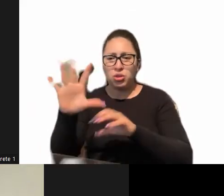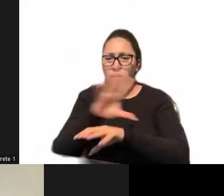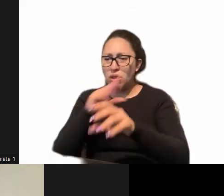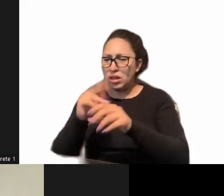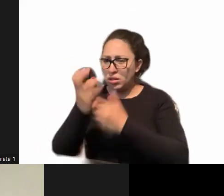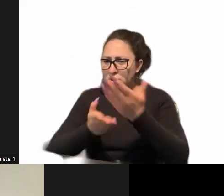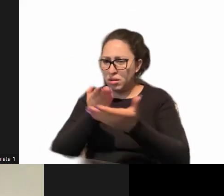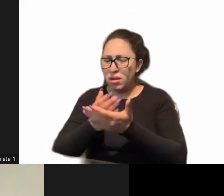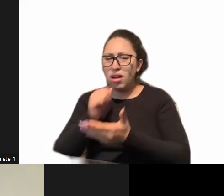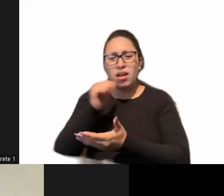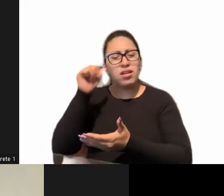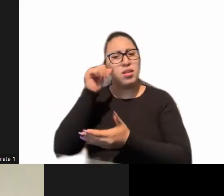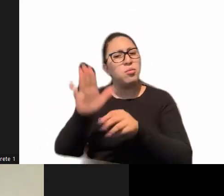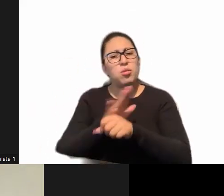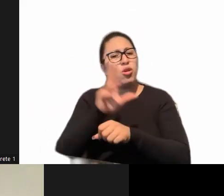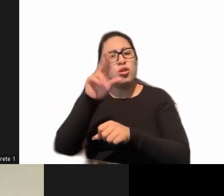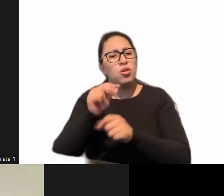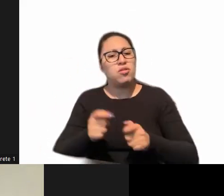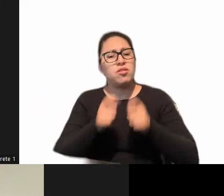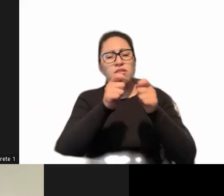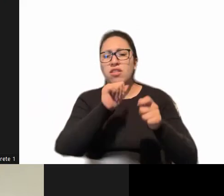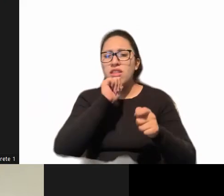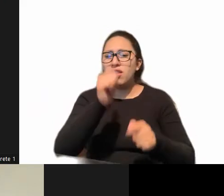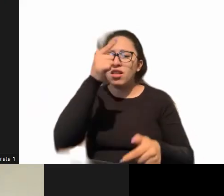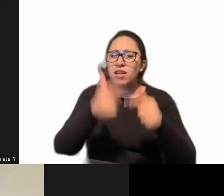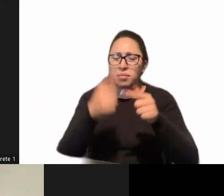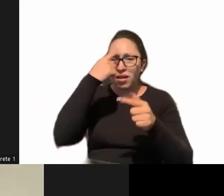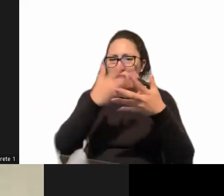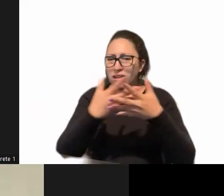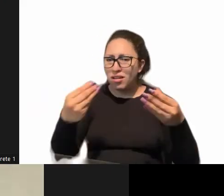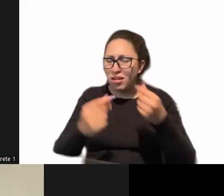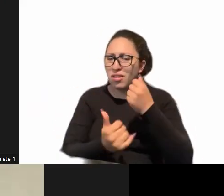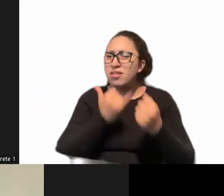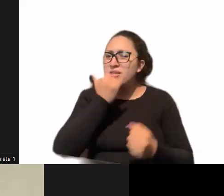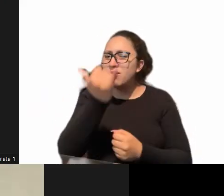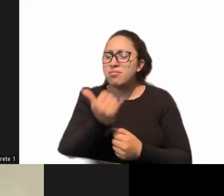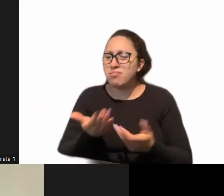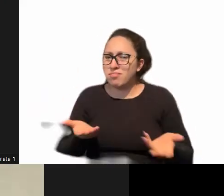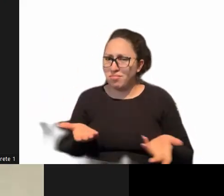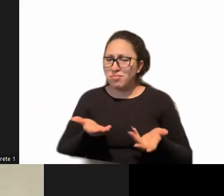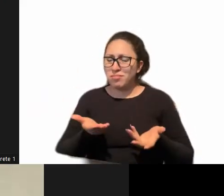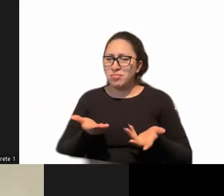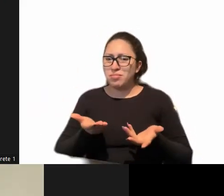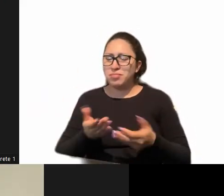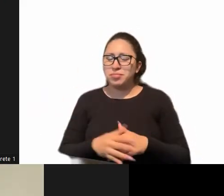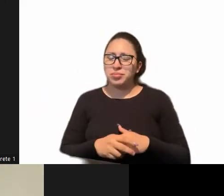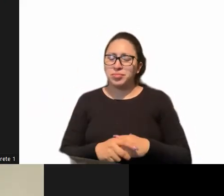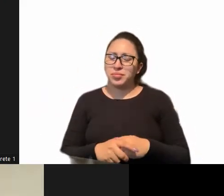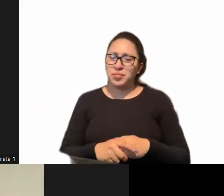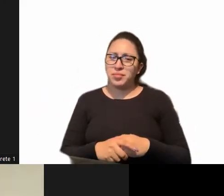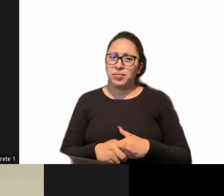pudieron hacer también de manera oportuna y pudieron ser integradas a los dictámenes que hoy estamos